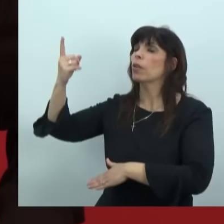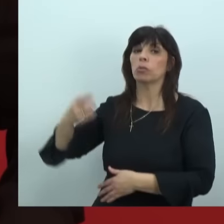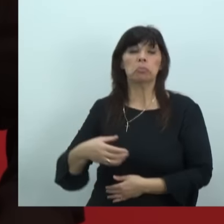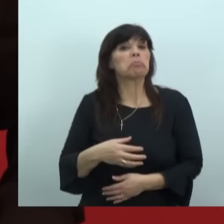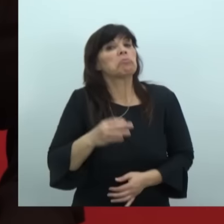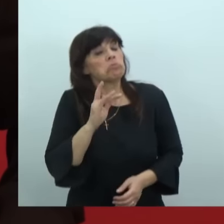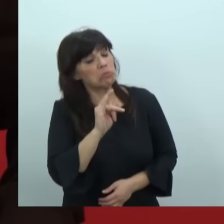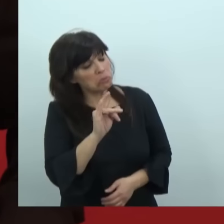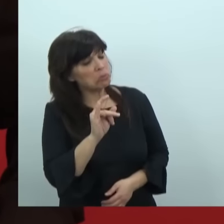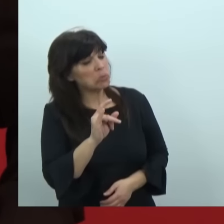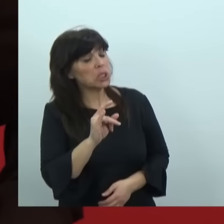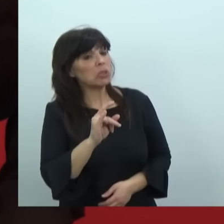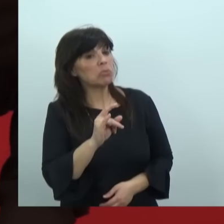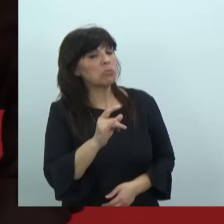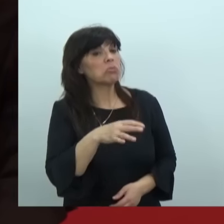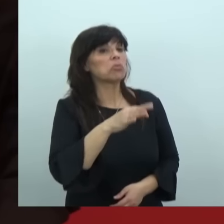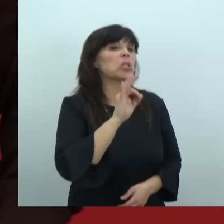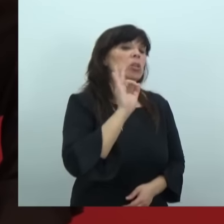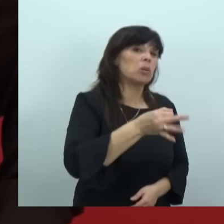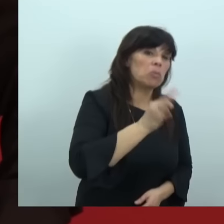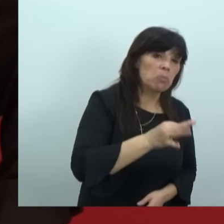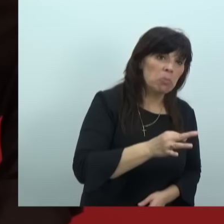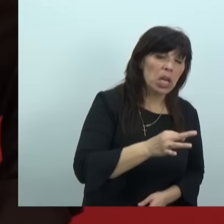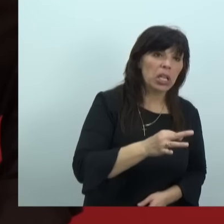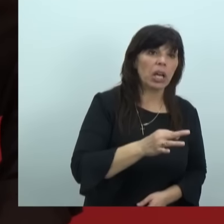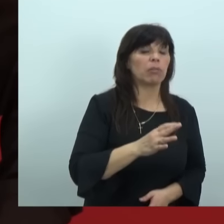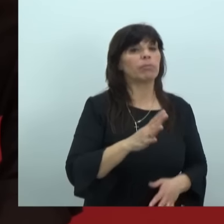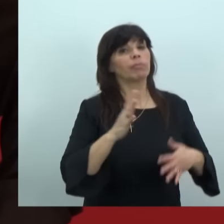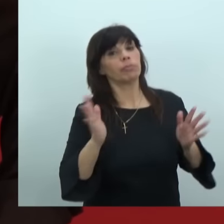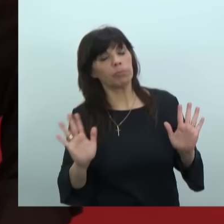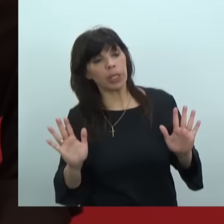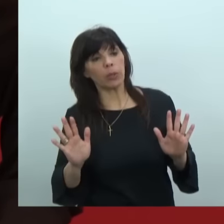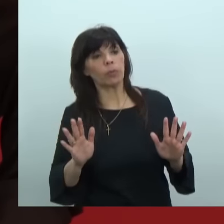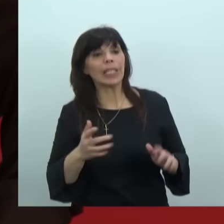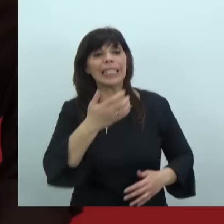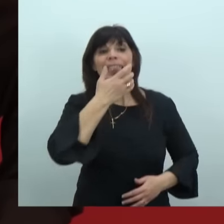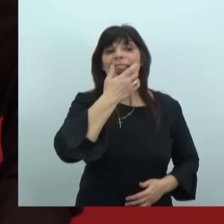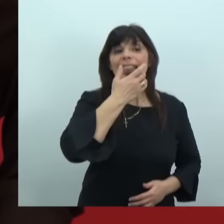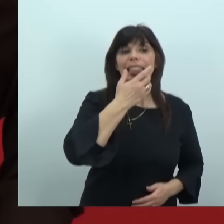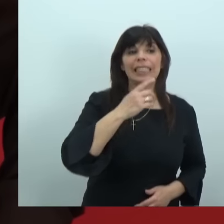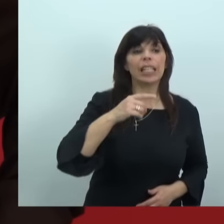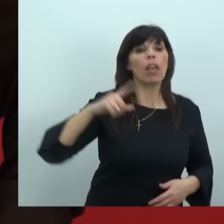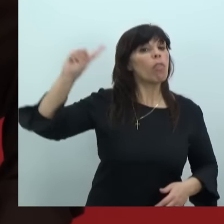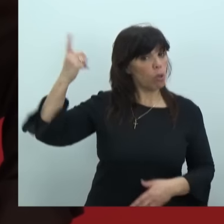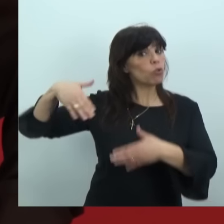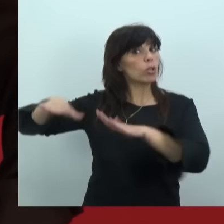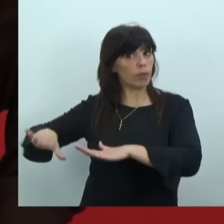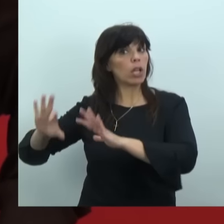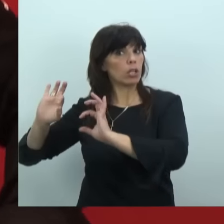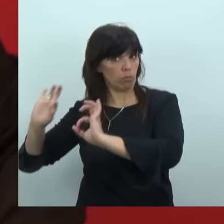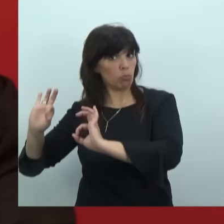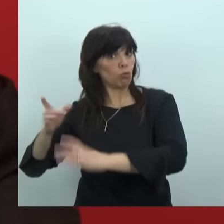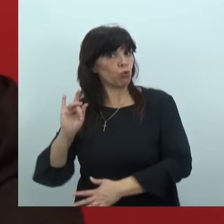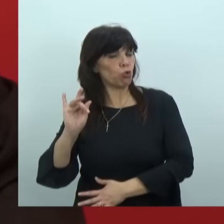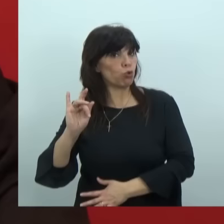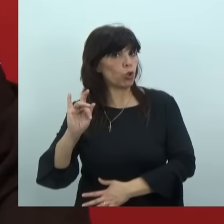razón. Pero la fidelidad de Dios requiere que alguien le crea a Dios. Una